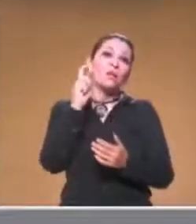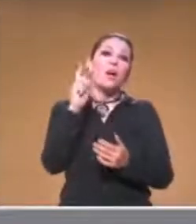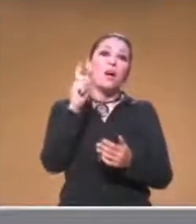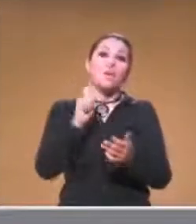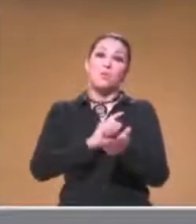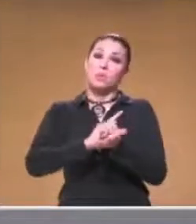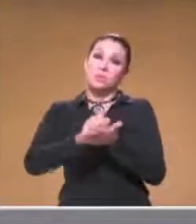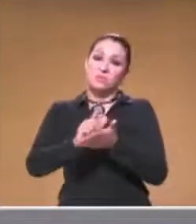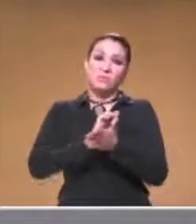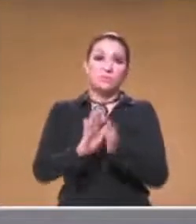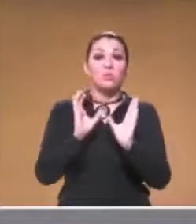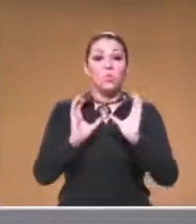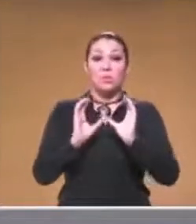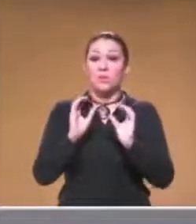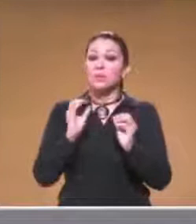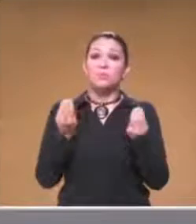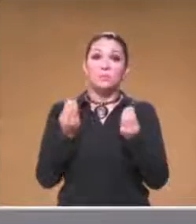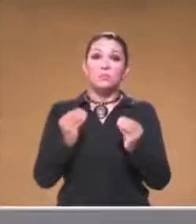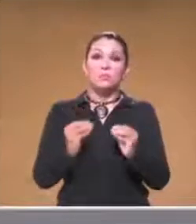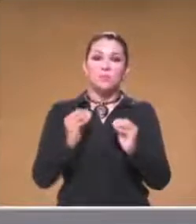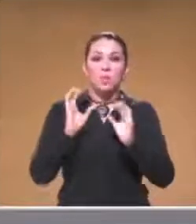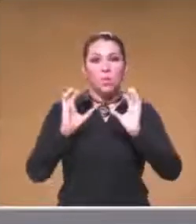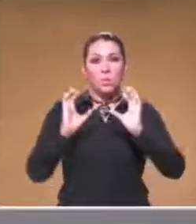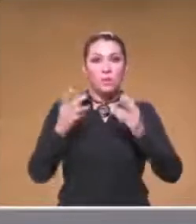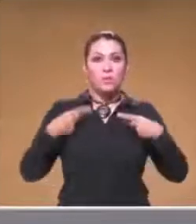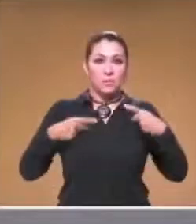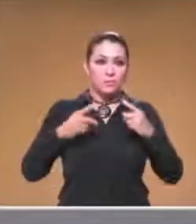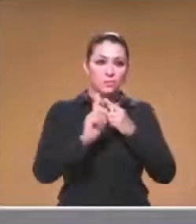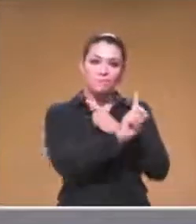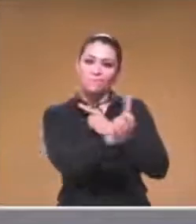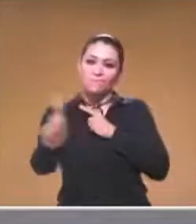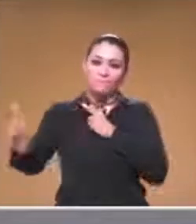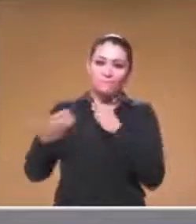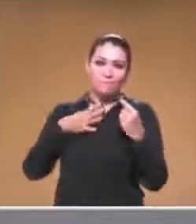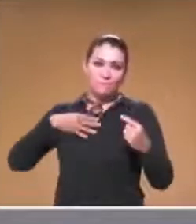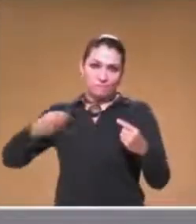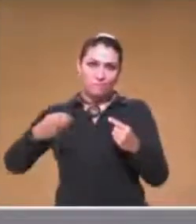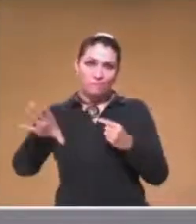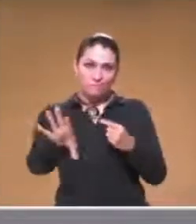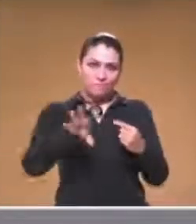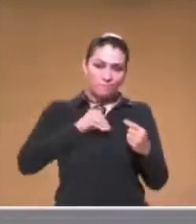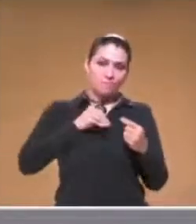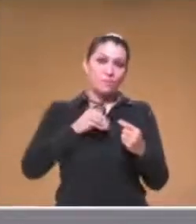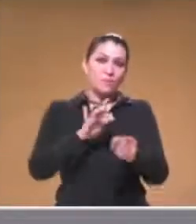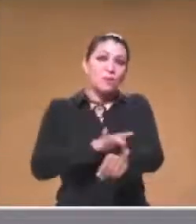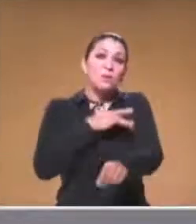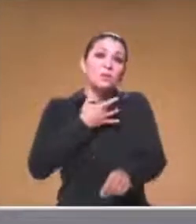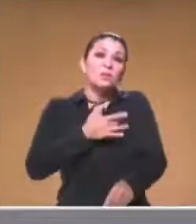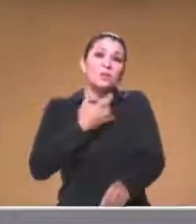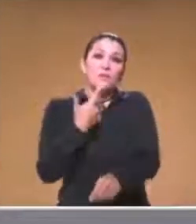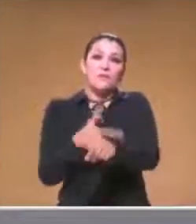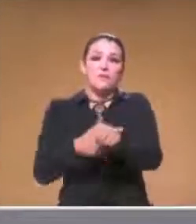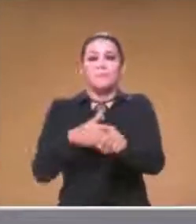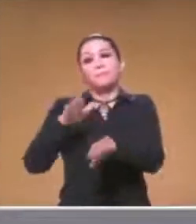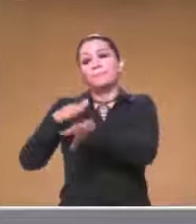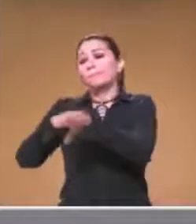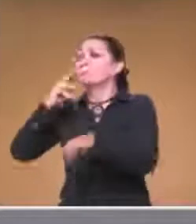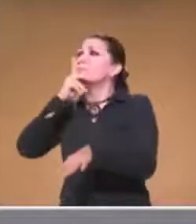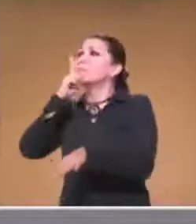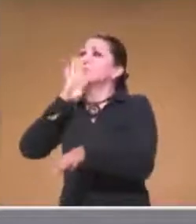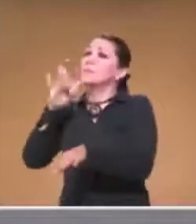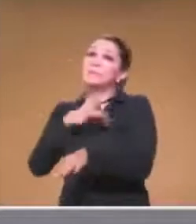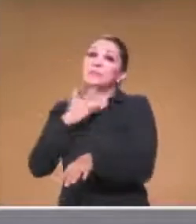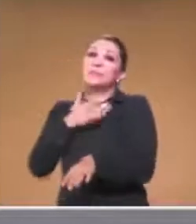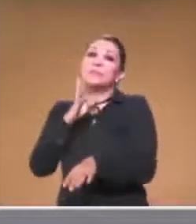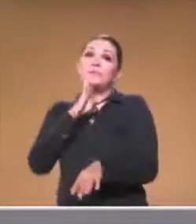tener mucho cuidado con las personas que estén contagiadas y si nosotros tenemos algún síntoma, inmediatamente avisarlo a nuestros padres para